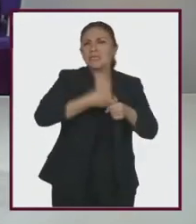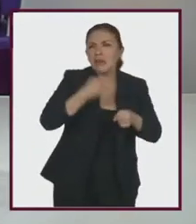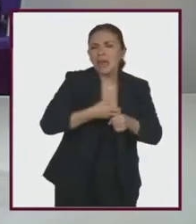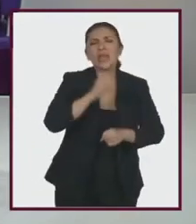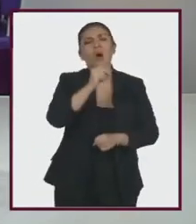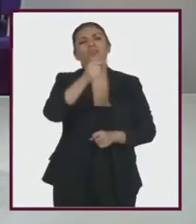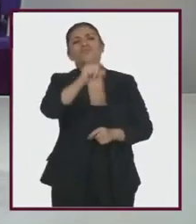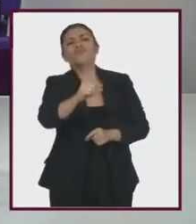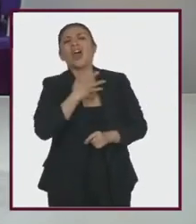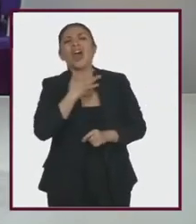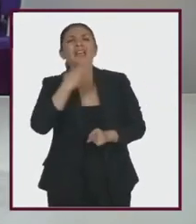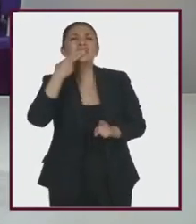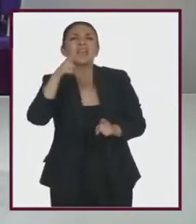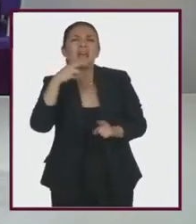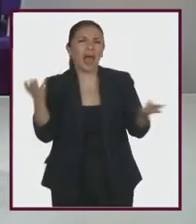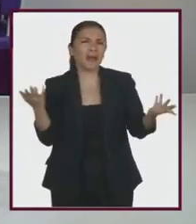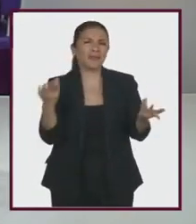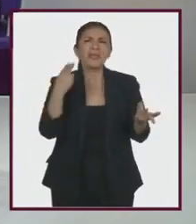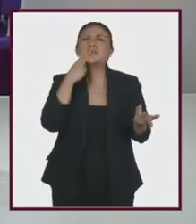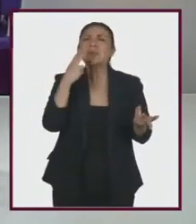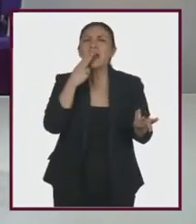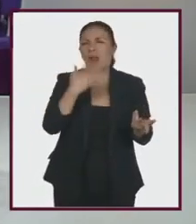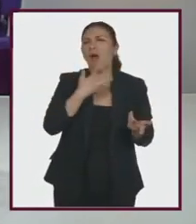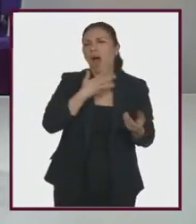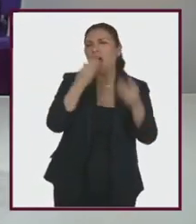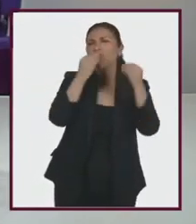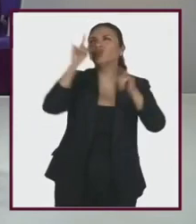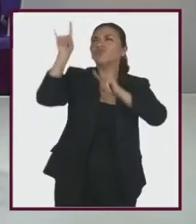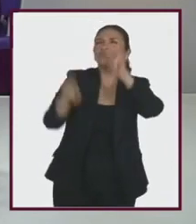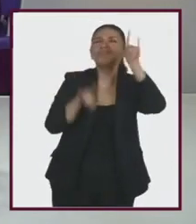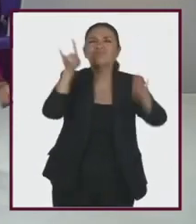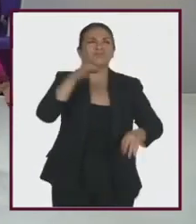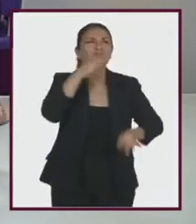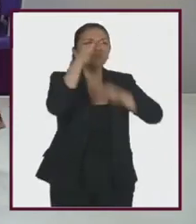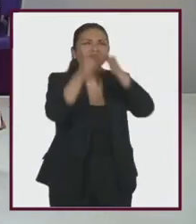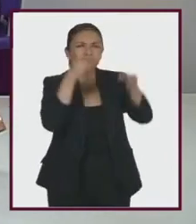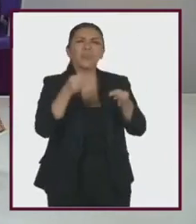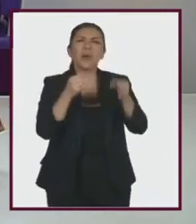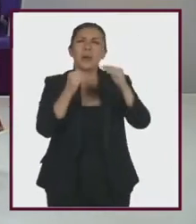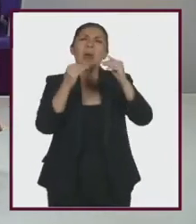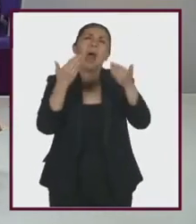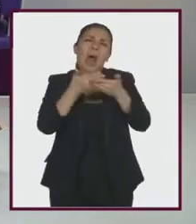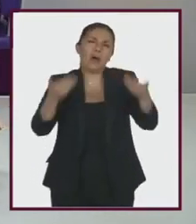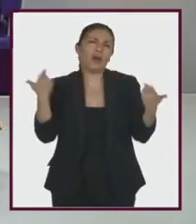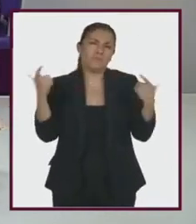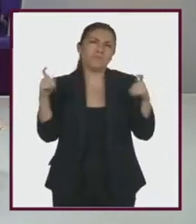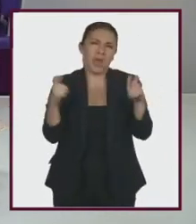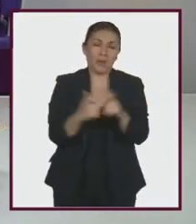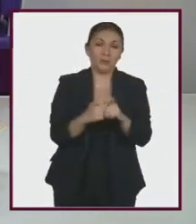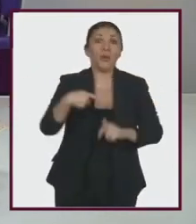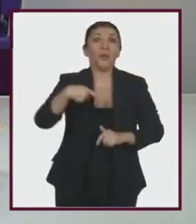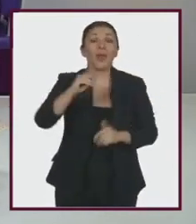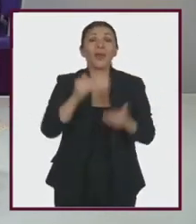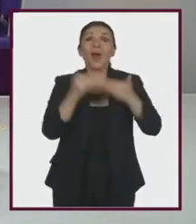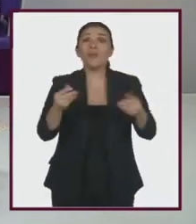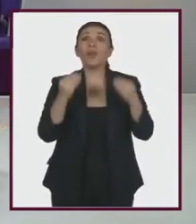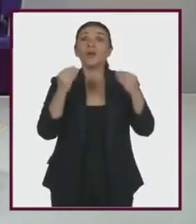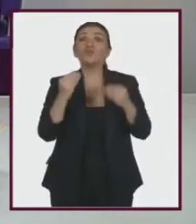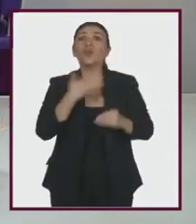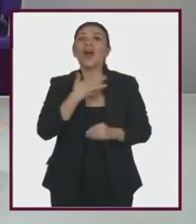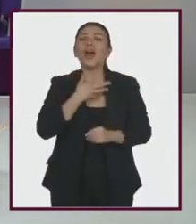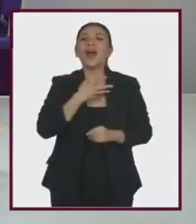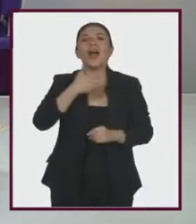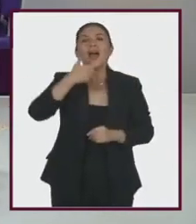los familiares. El cigarro ya, por todas las campañas que ha habido ya probablemente se consume menos, pero ahora hay mucho consumo de vapeadores,